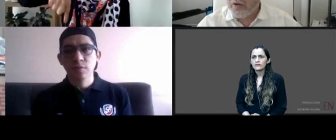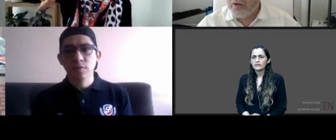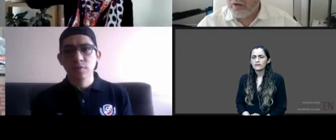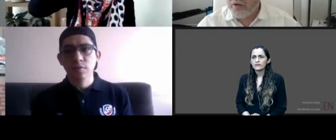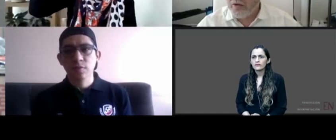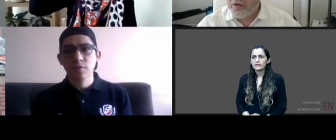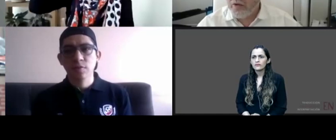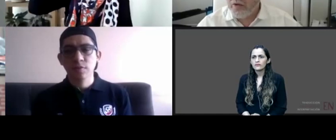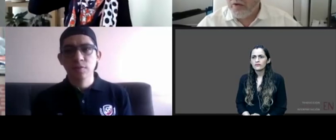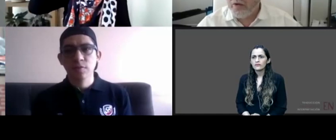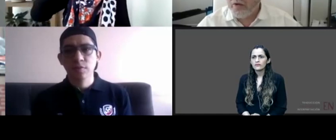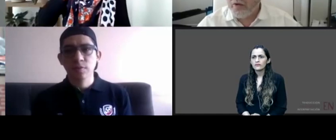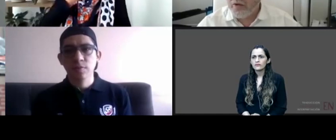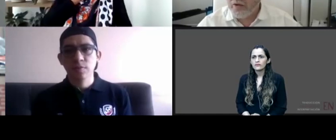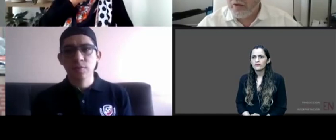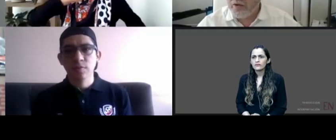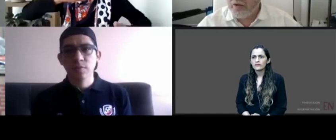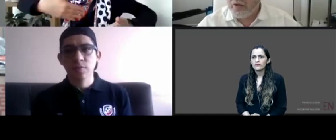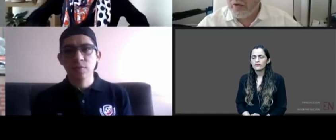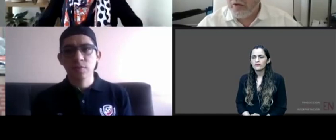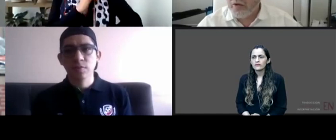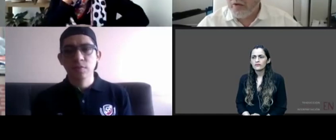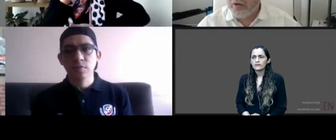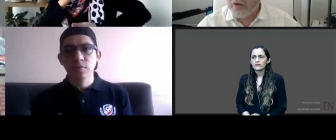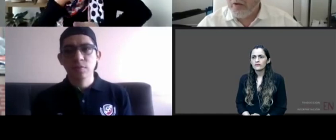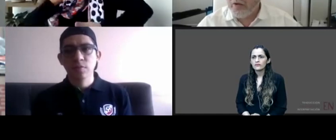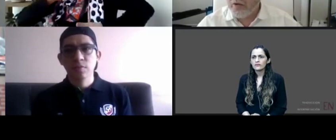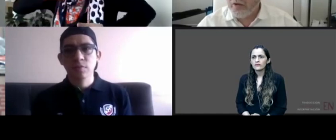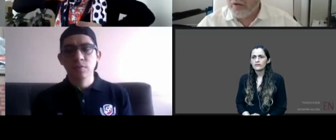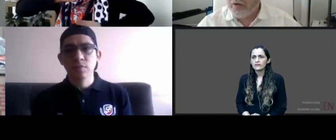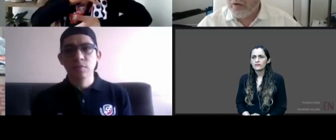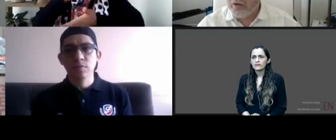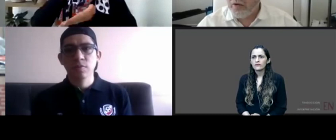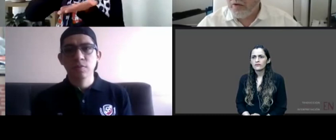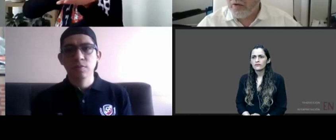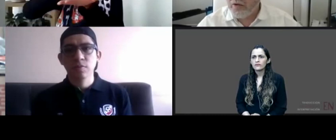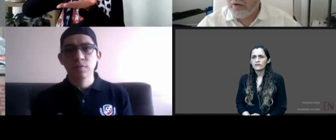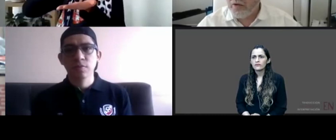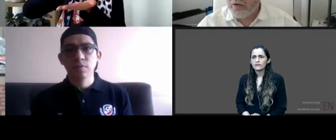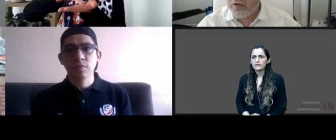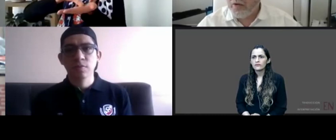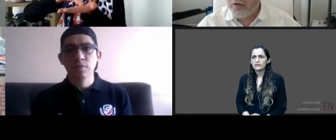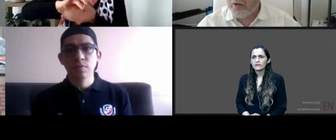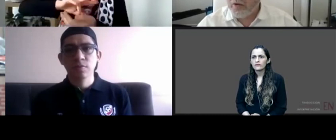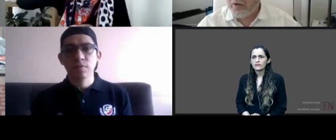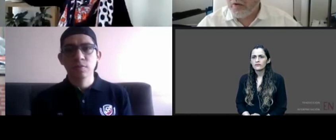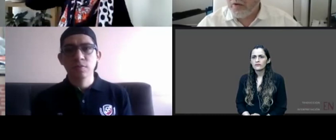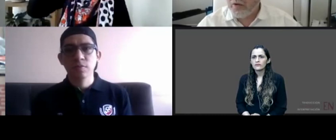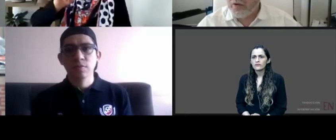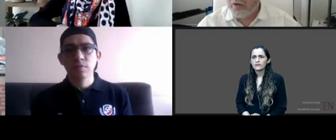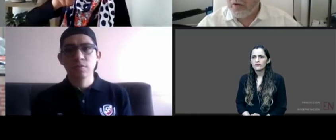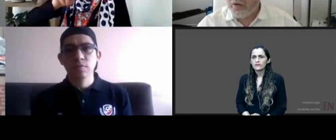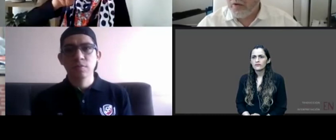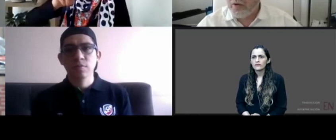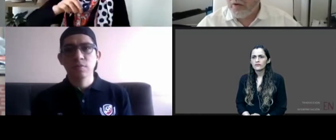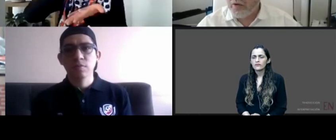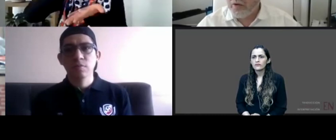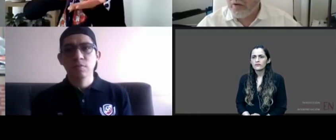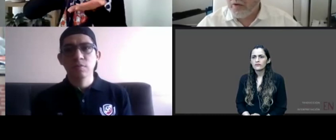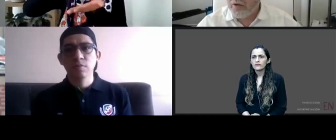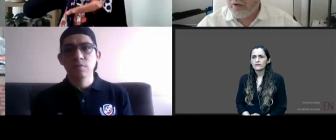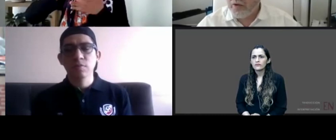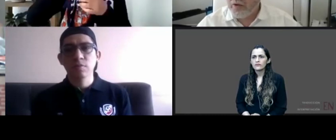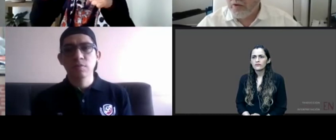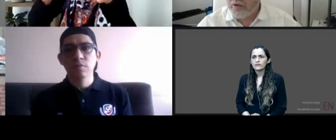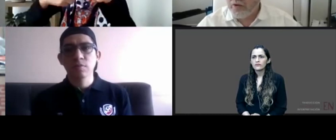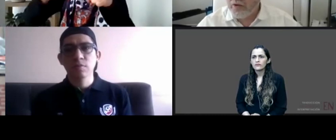es importante pensar que no necesitamos verlo desde el enfoque de la discapacidad, desde el enfoque médico. En realidad,